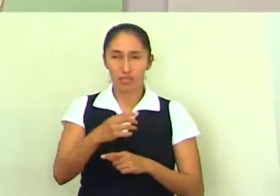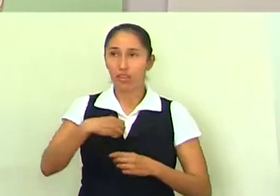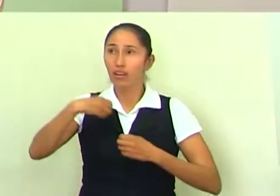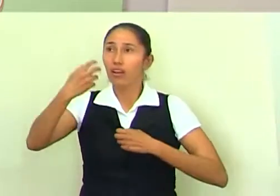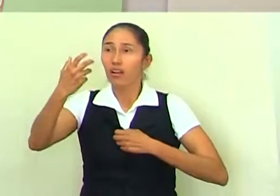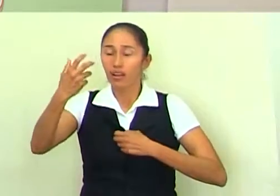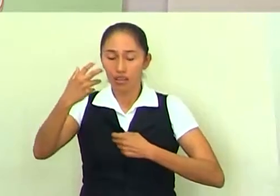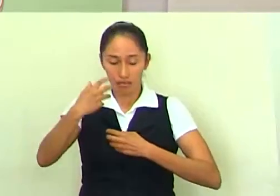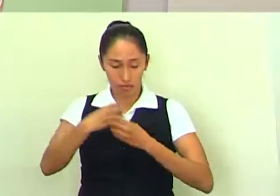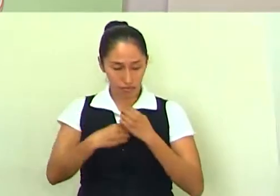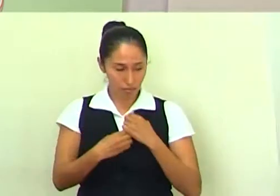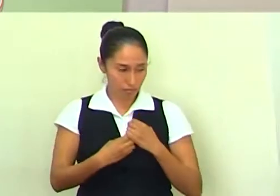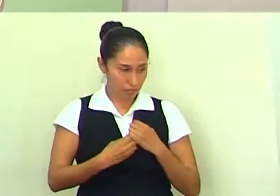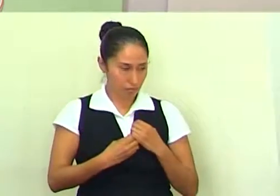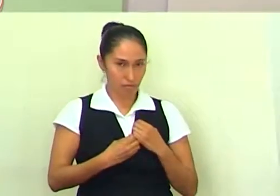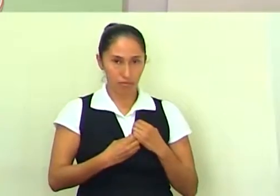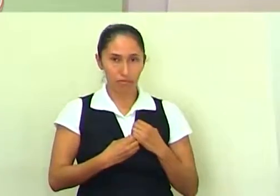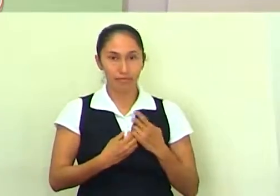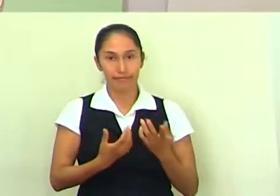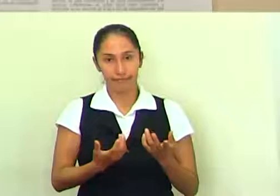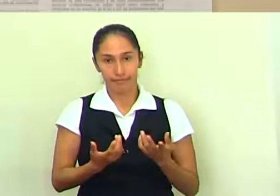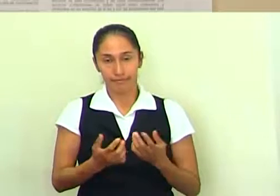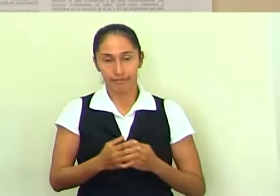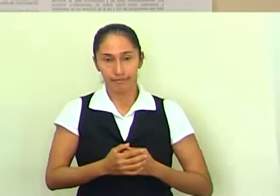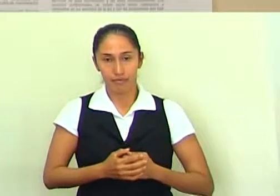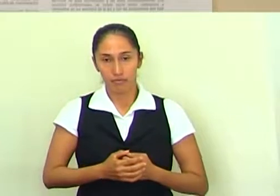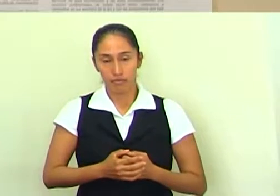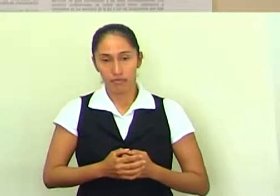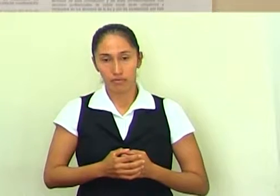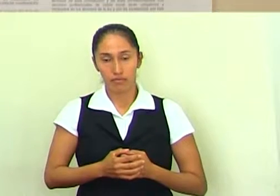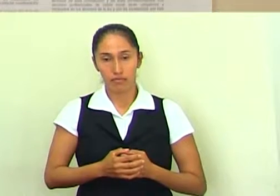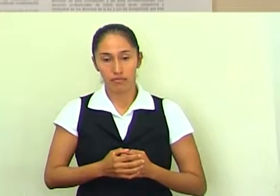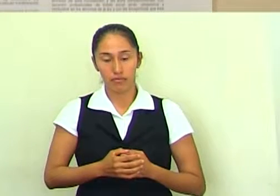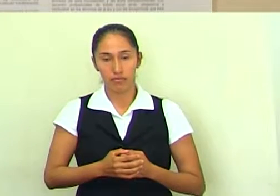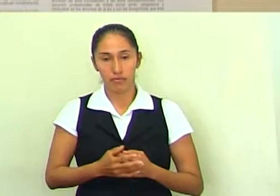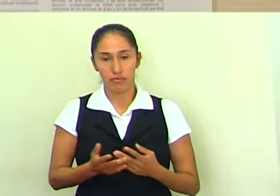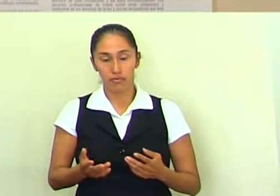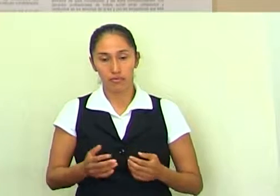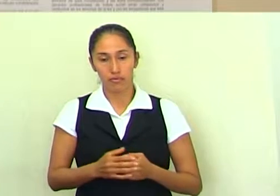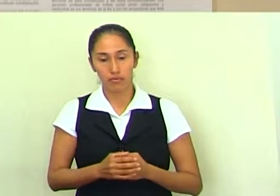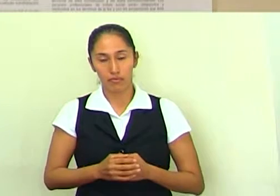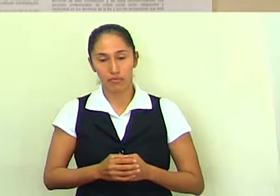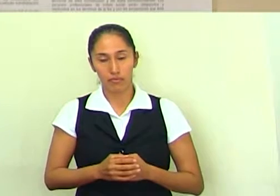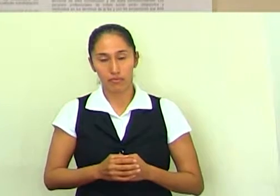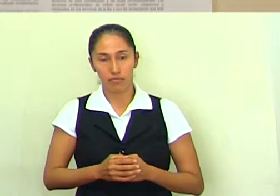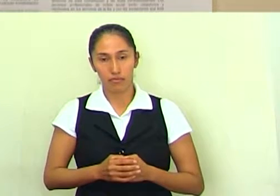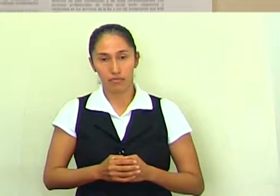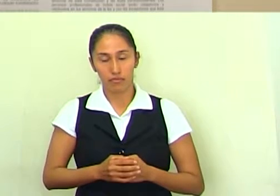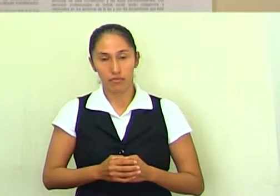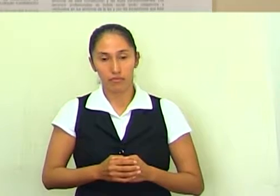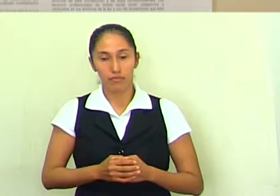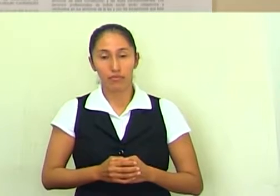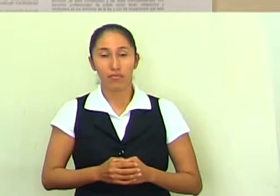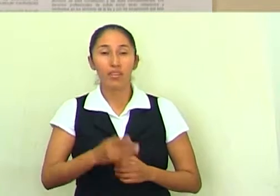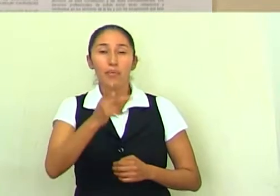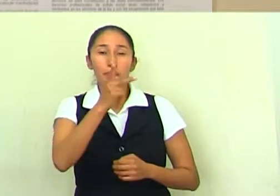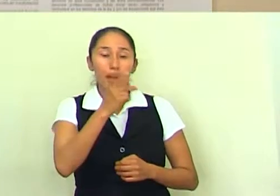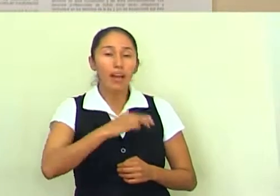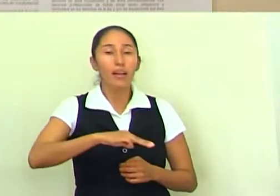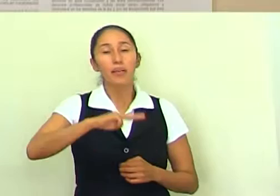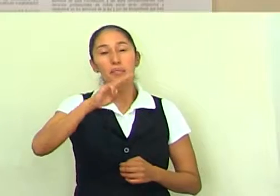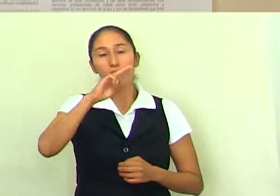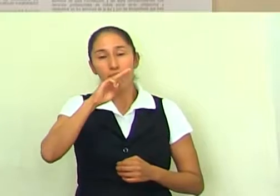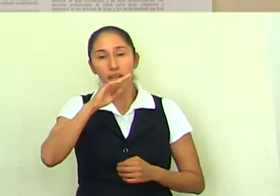Y tener en cuenta que ustedes hoy día, pues son jóvenes muy avispados, que están